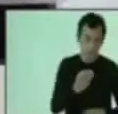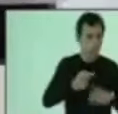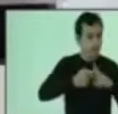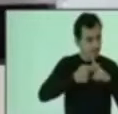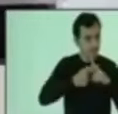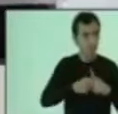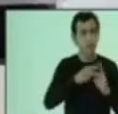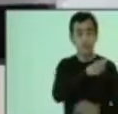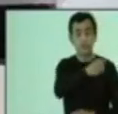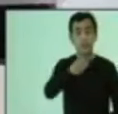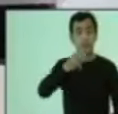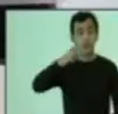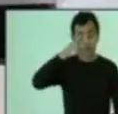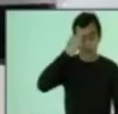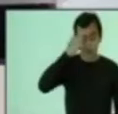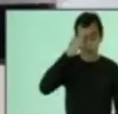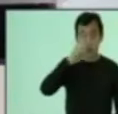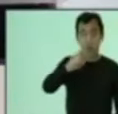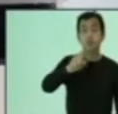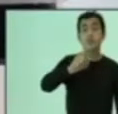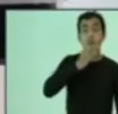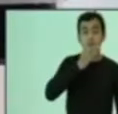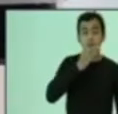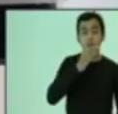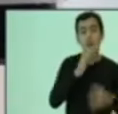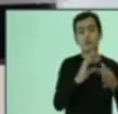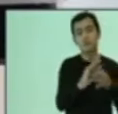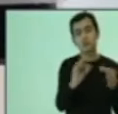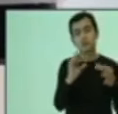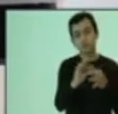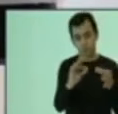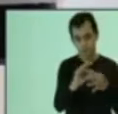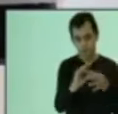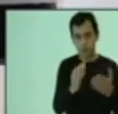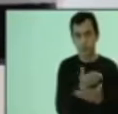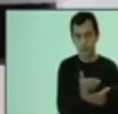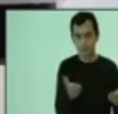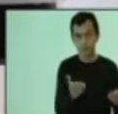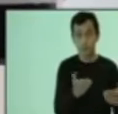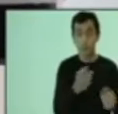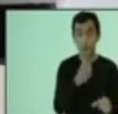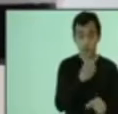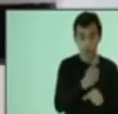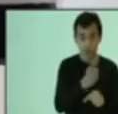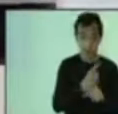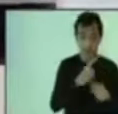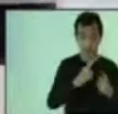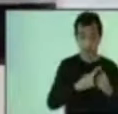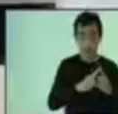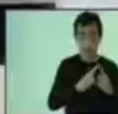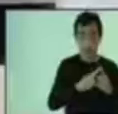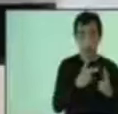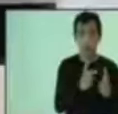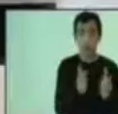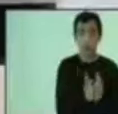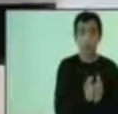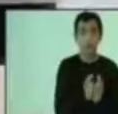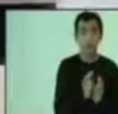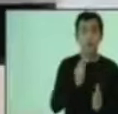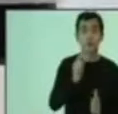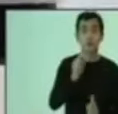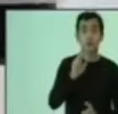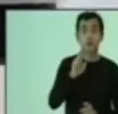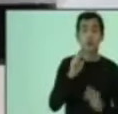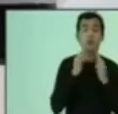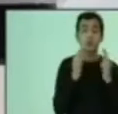Les recuerdo que las y los candidatos cuentan con un minuto para hacer uso de este. En primer lugar, escucharemos al abanderado de Unidad Ciudadana,